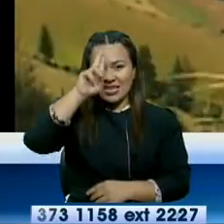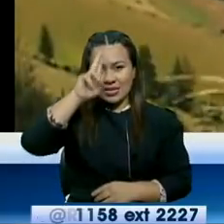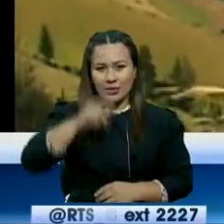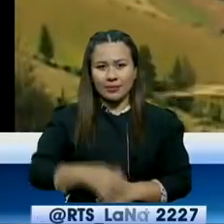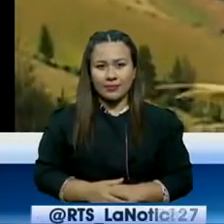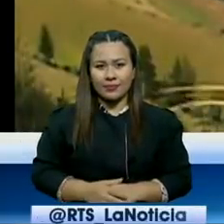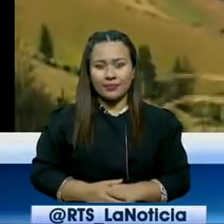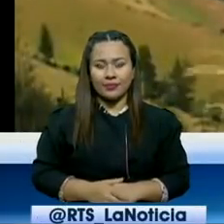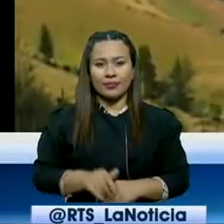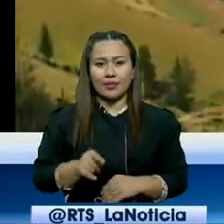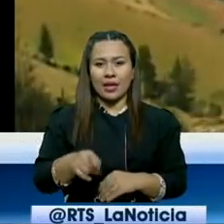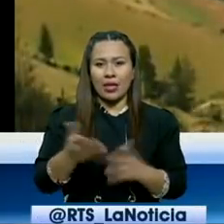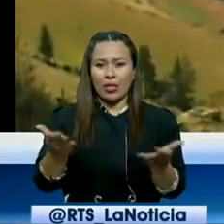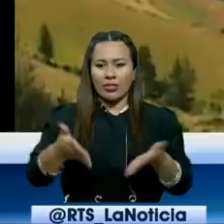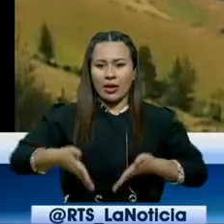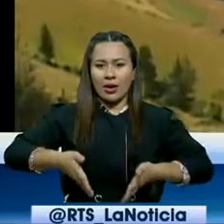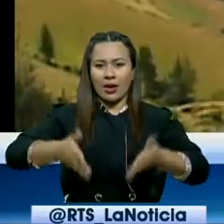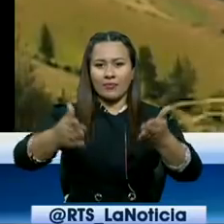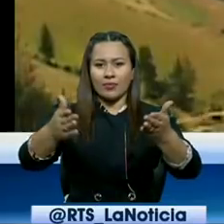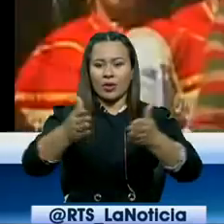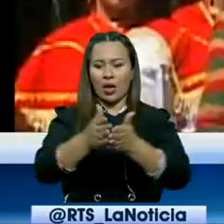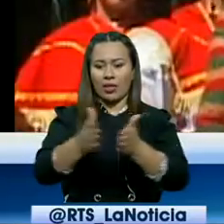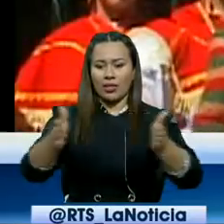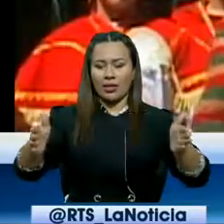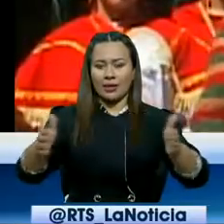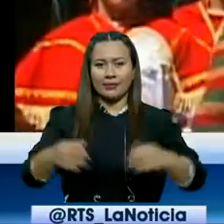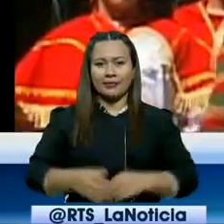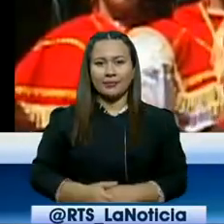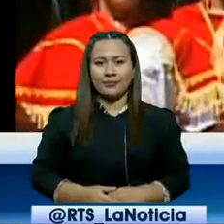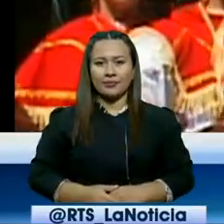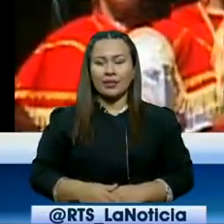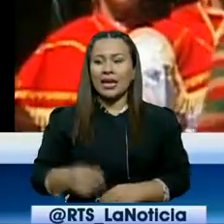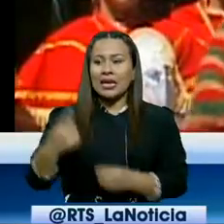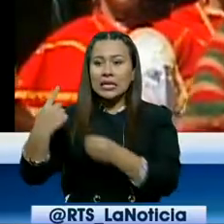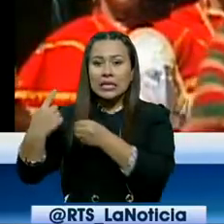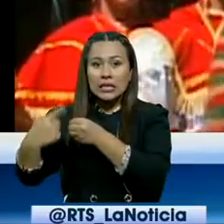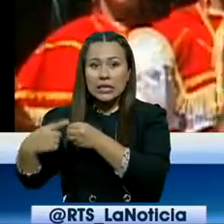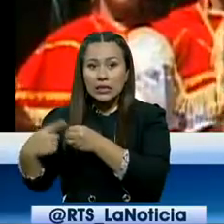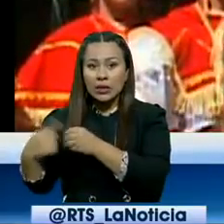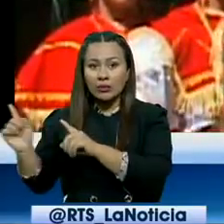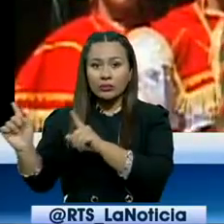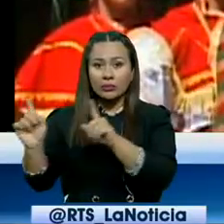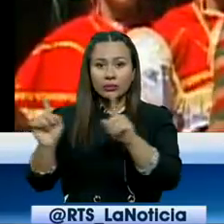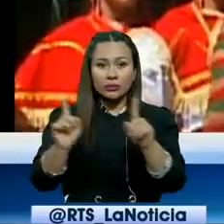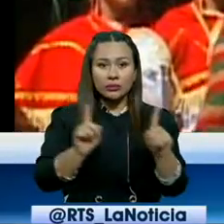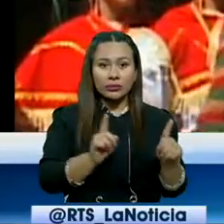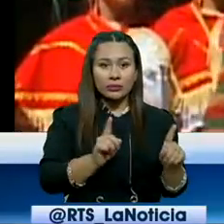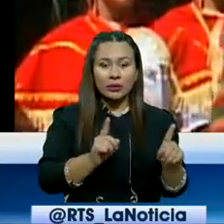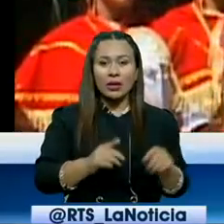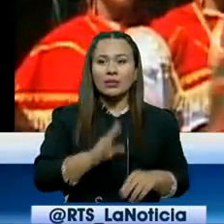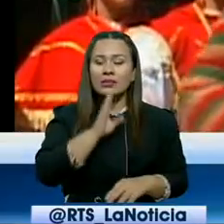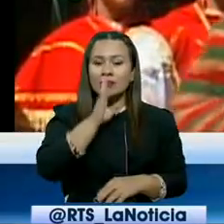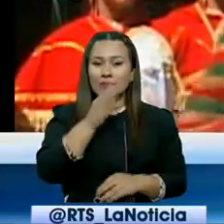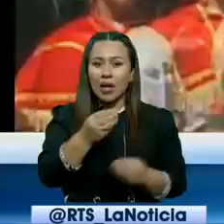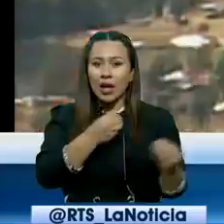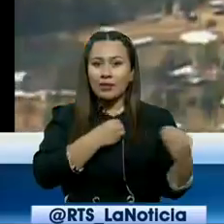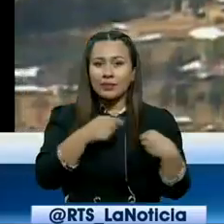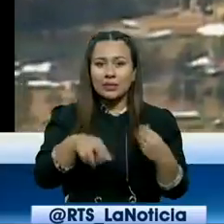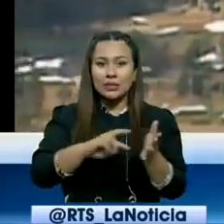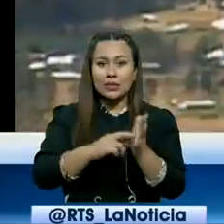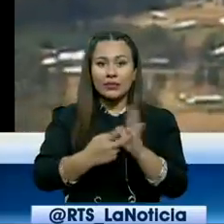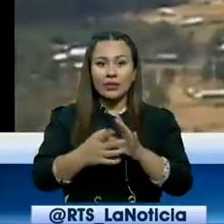el trazado de la vía que viene desde el camino del Inca, que viene desde Quito, atravesaba por Sichos, Hatun Sichos, que significa